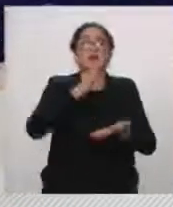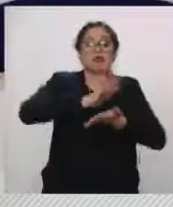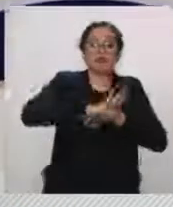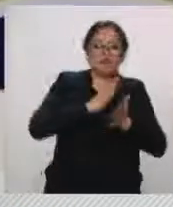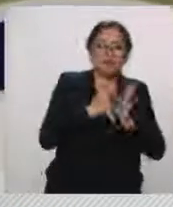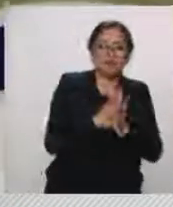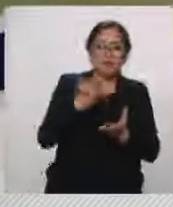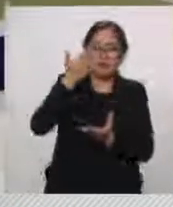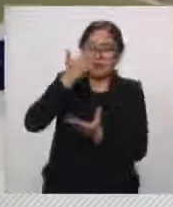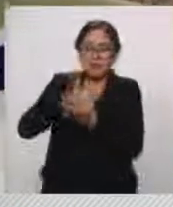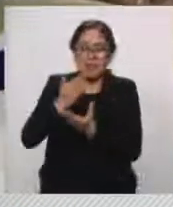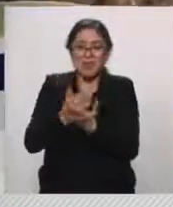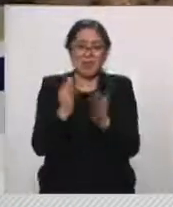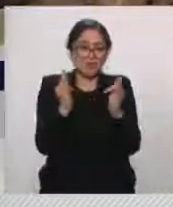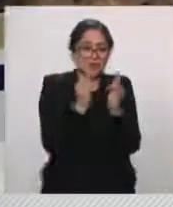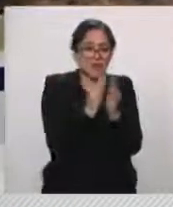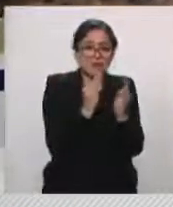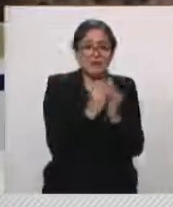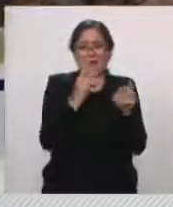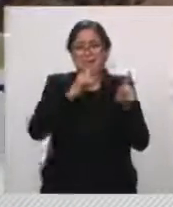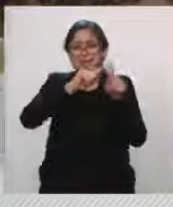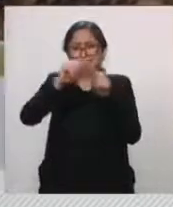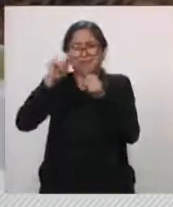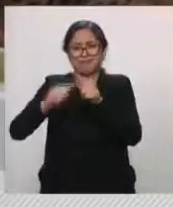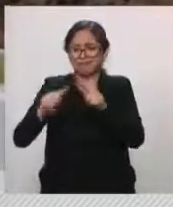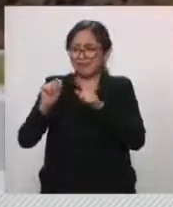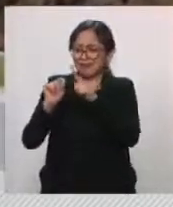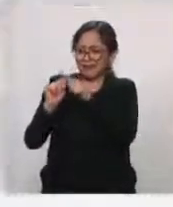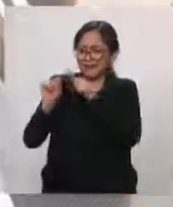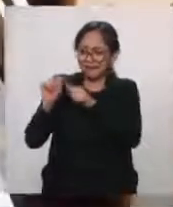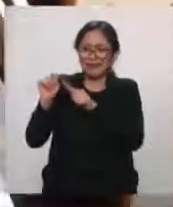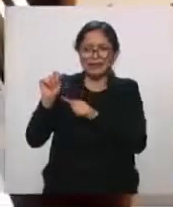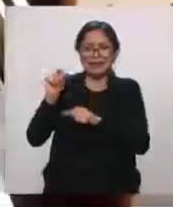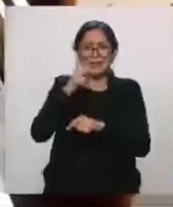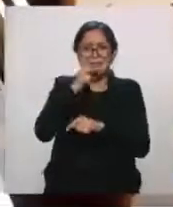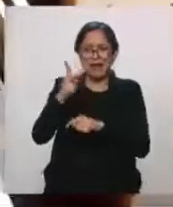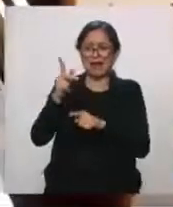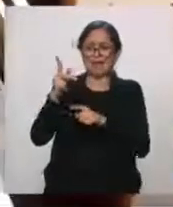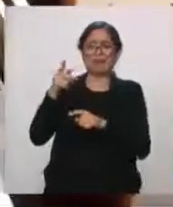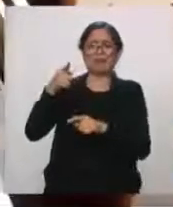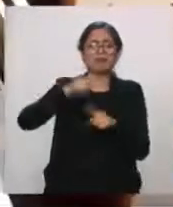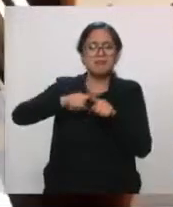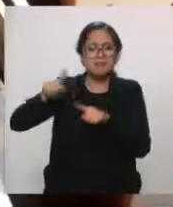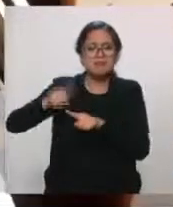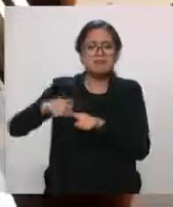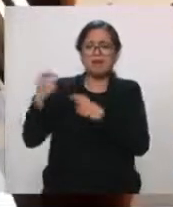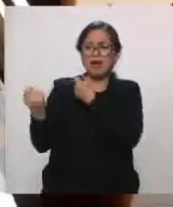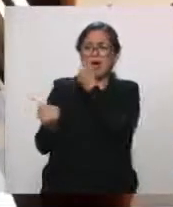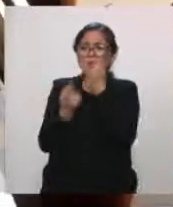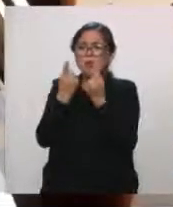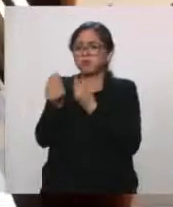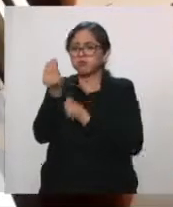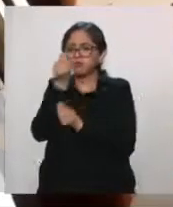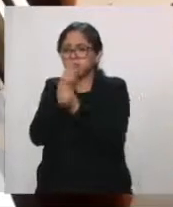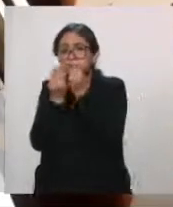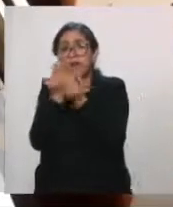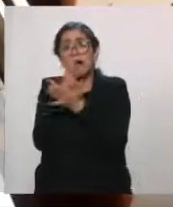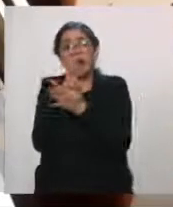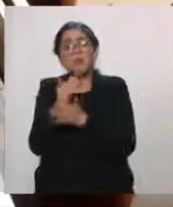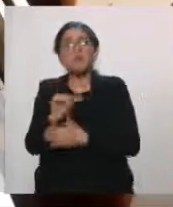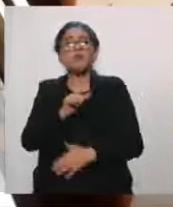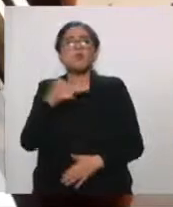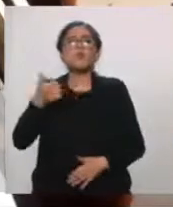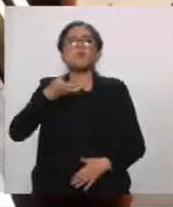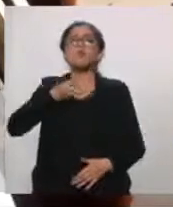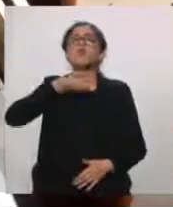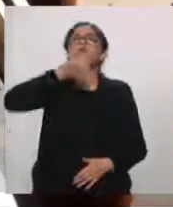tamal, ¿no? El maíz que comemos y que incluso bebemos. Pero yo creo que uno de los platillos